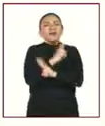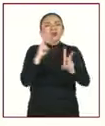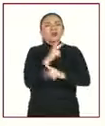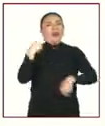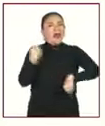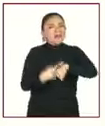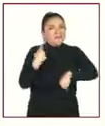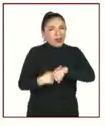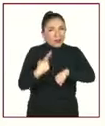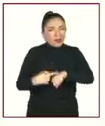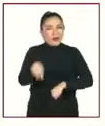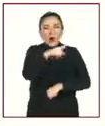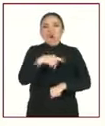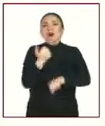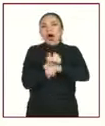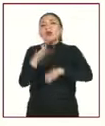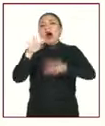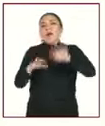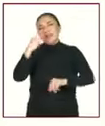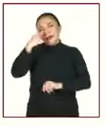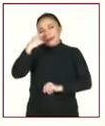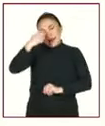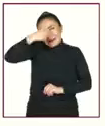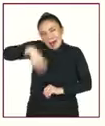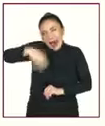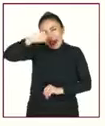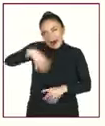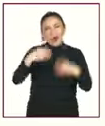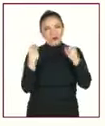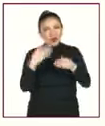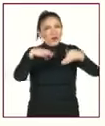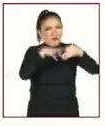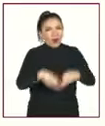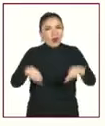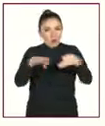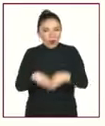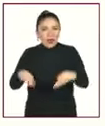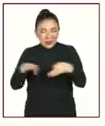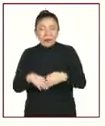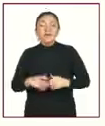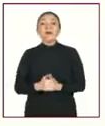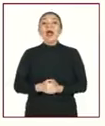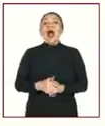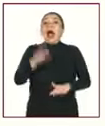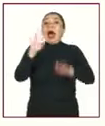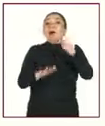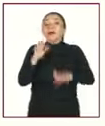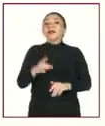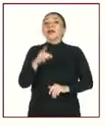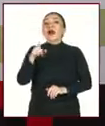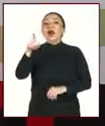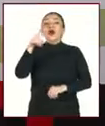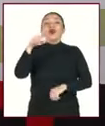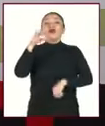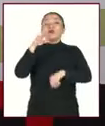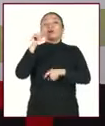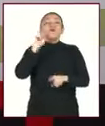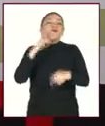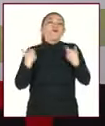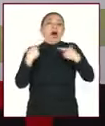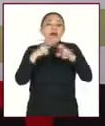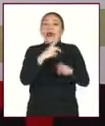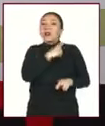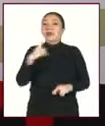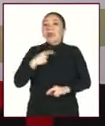alumnos pueden tener sangrados nasales. Muchas veces lo que hacen es luego presionar en la nariz. Sin